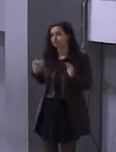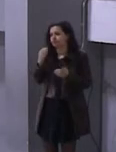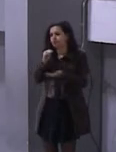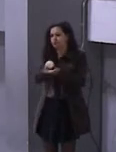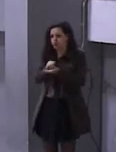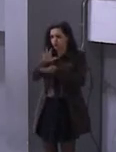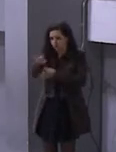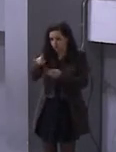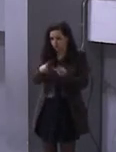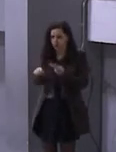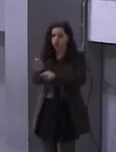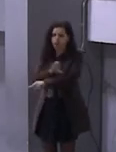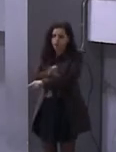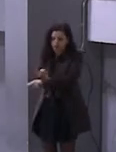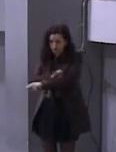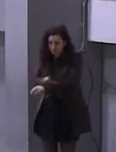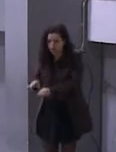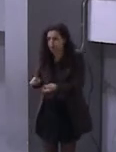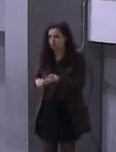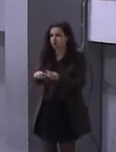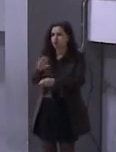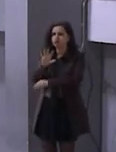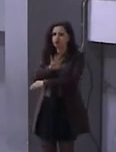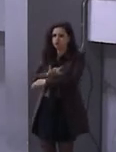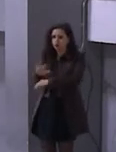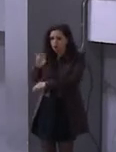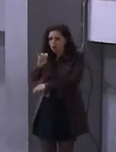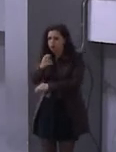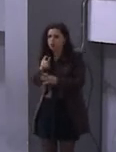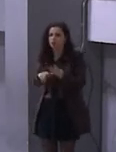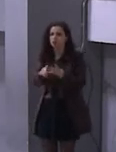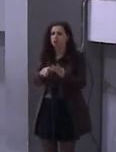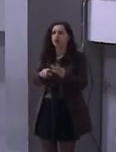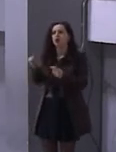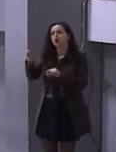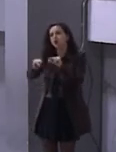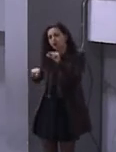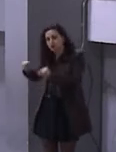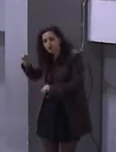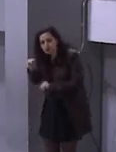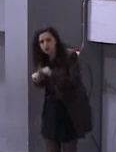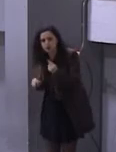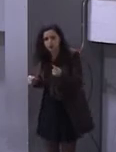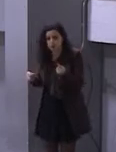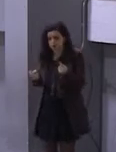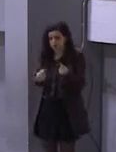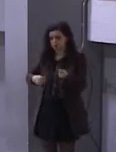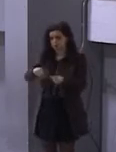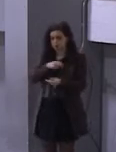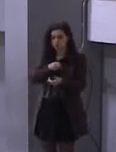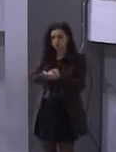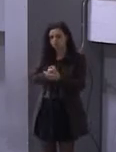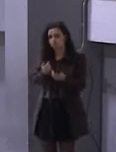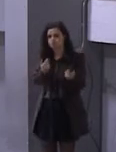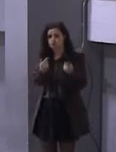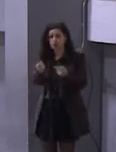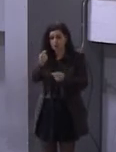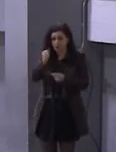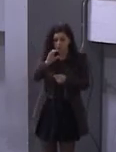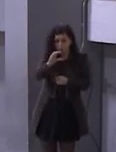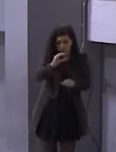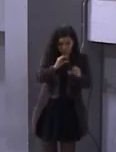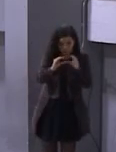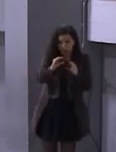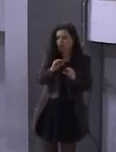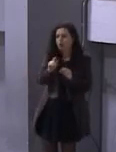BIM, computadores, software, dotaciones para algunos laboratorios. Entonces lo que comenzamos fue asignar ese recurso para